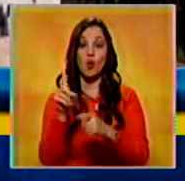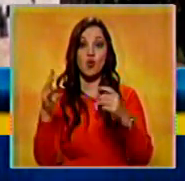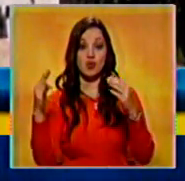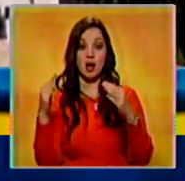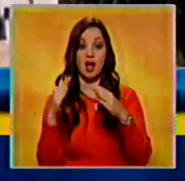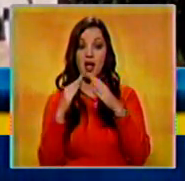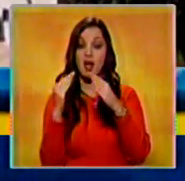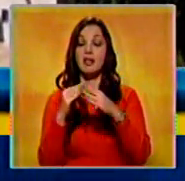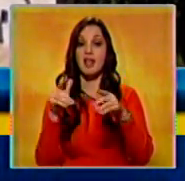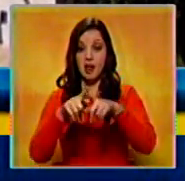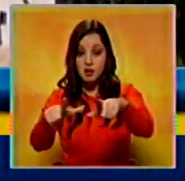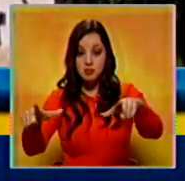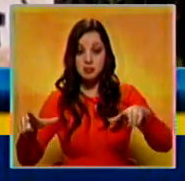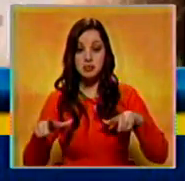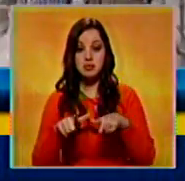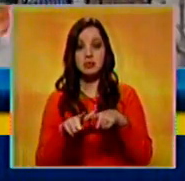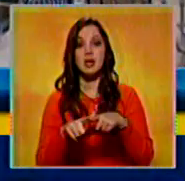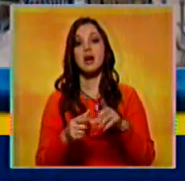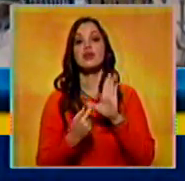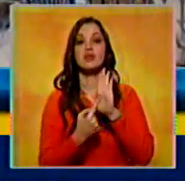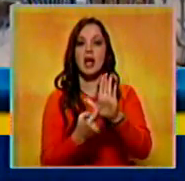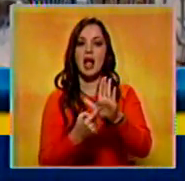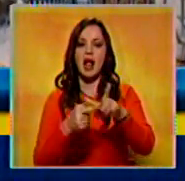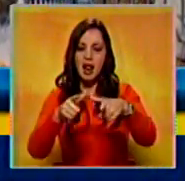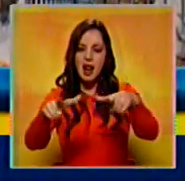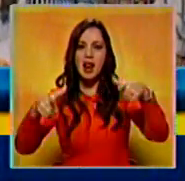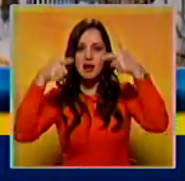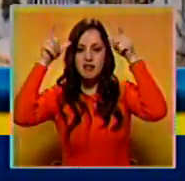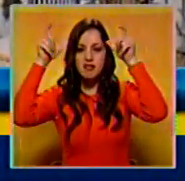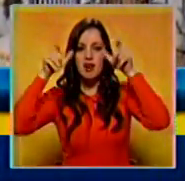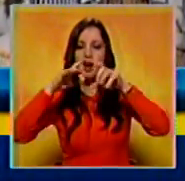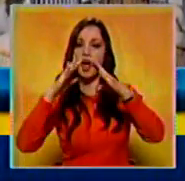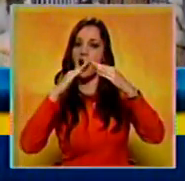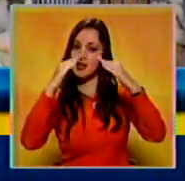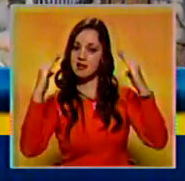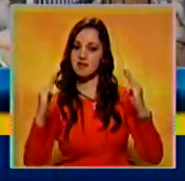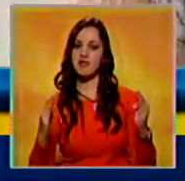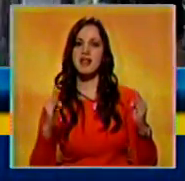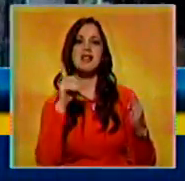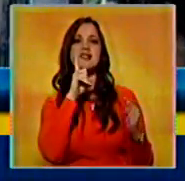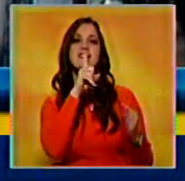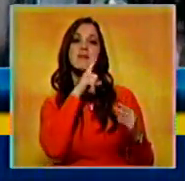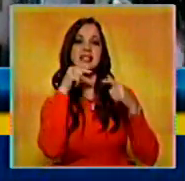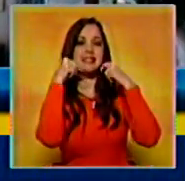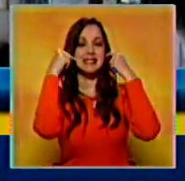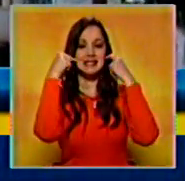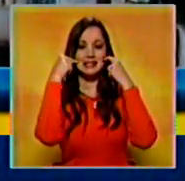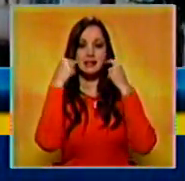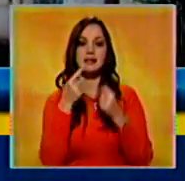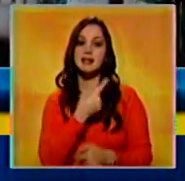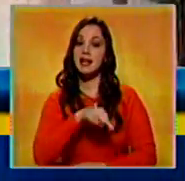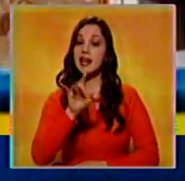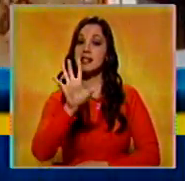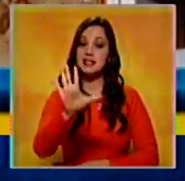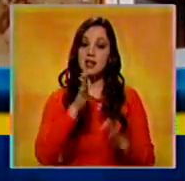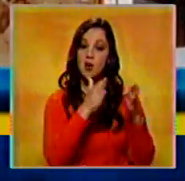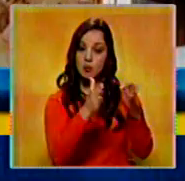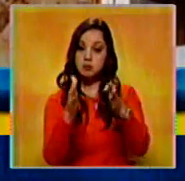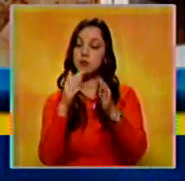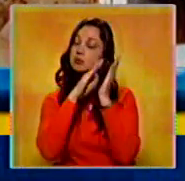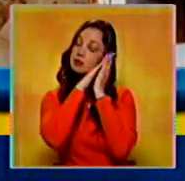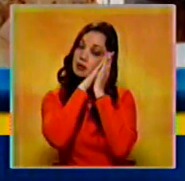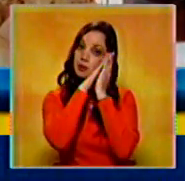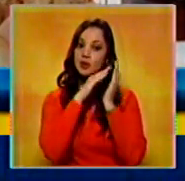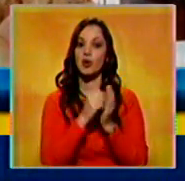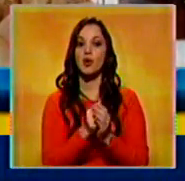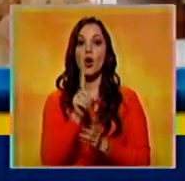está de regreso en el mercado. La finca, bautizada como Villa de las Sonrisas, cuenta con 5 dormitorios, 10 baños y una